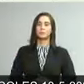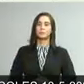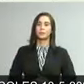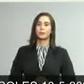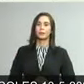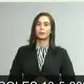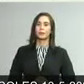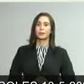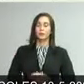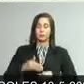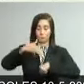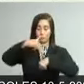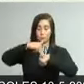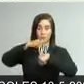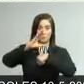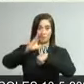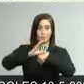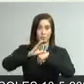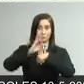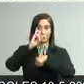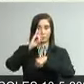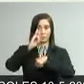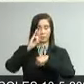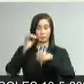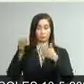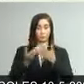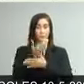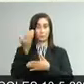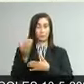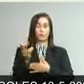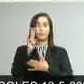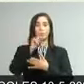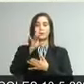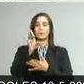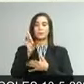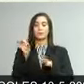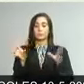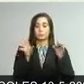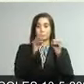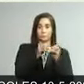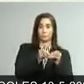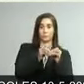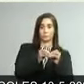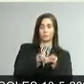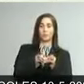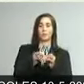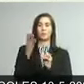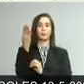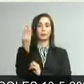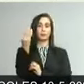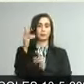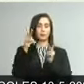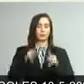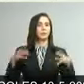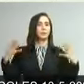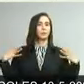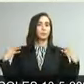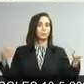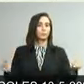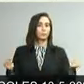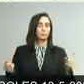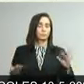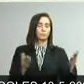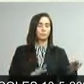Monte Cristi, un caso nuevo, 28 acumulados, 14 recuperados,